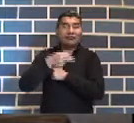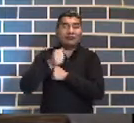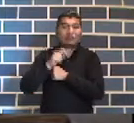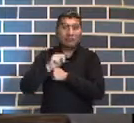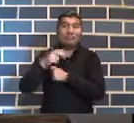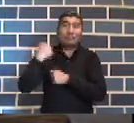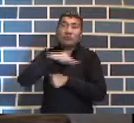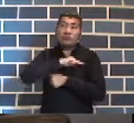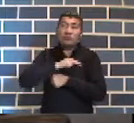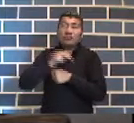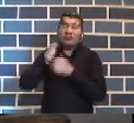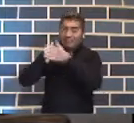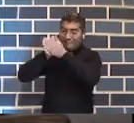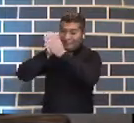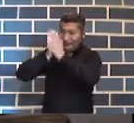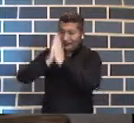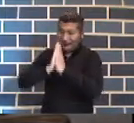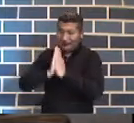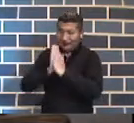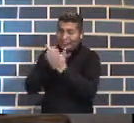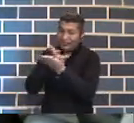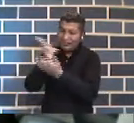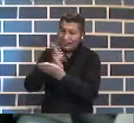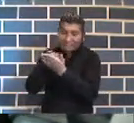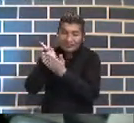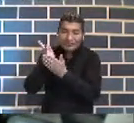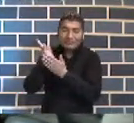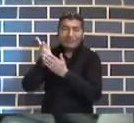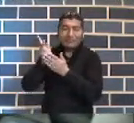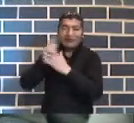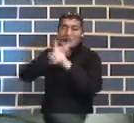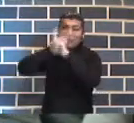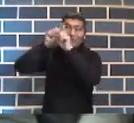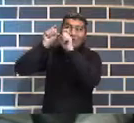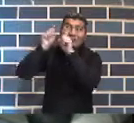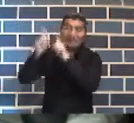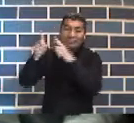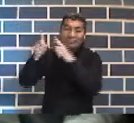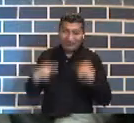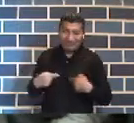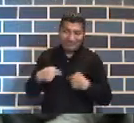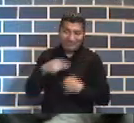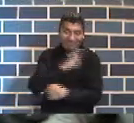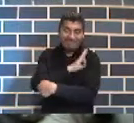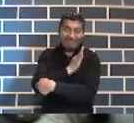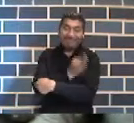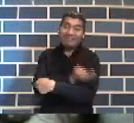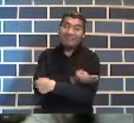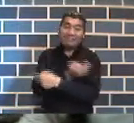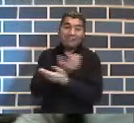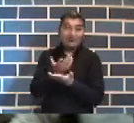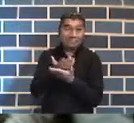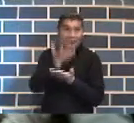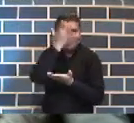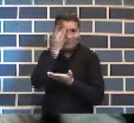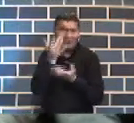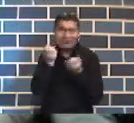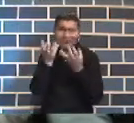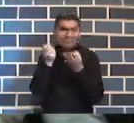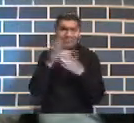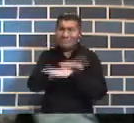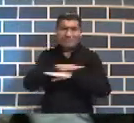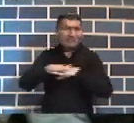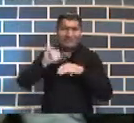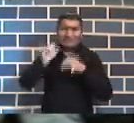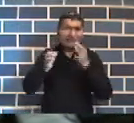muchas veces con sinceridad atrevida y con preguntas humanas muy fuertes porque tantas injusticias